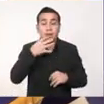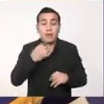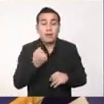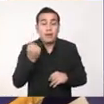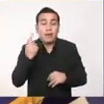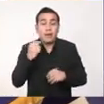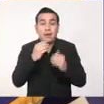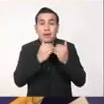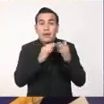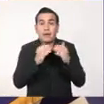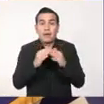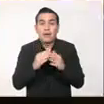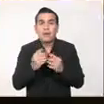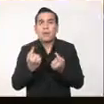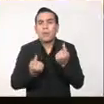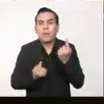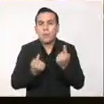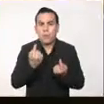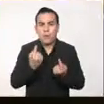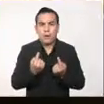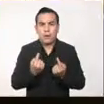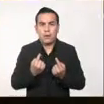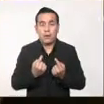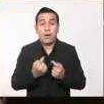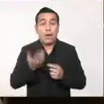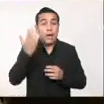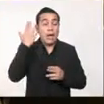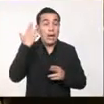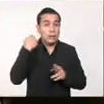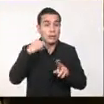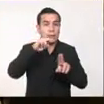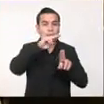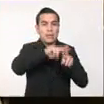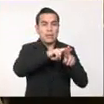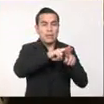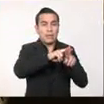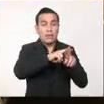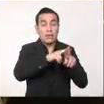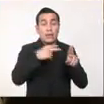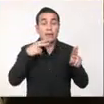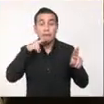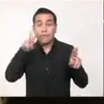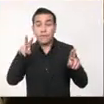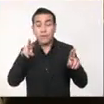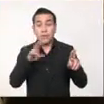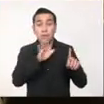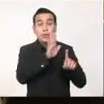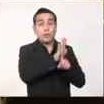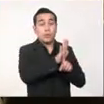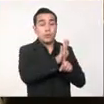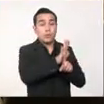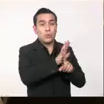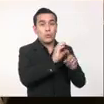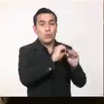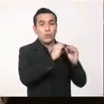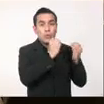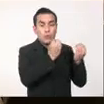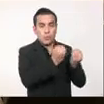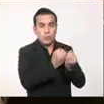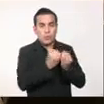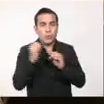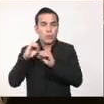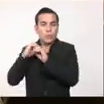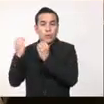entendía más, porque antes había un binomio. Antes estaba Arena y estaba el FMLN. Arena tenía sus ONG y el FMLN tenía sus ONG. Entonces estaba bien ser 5 y